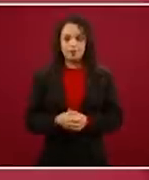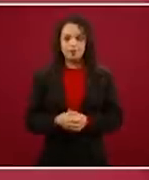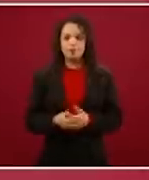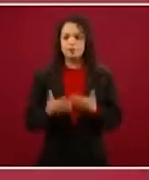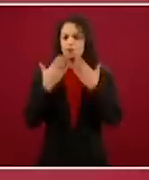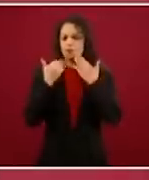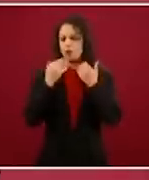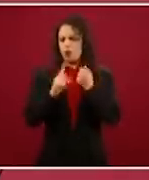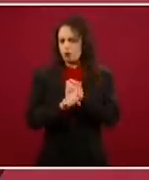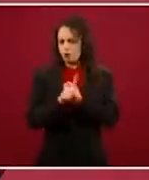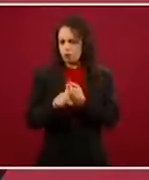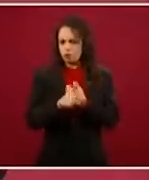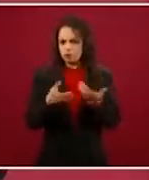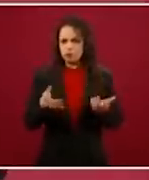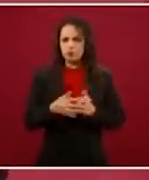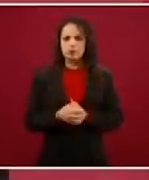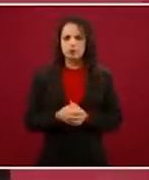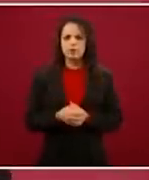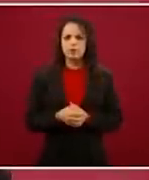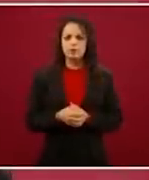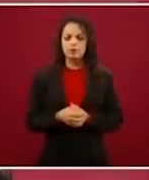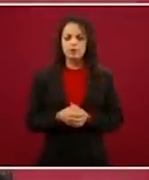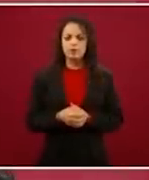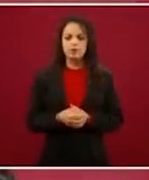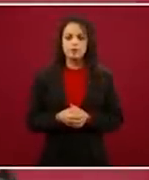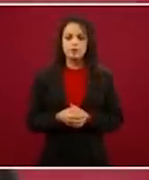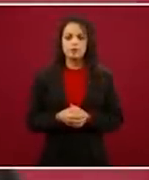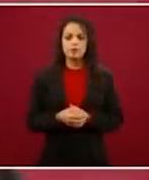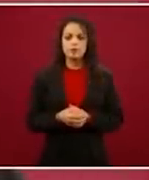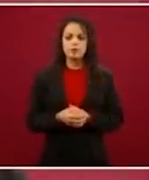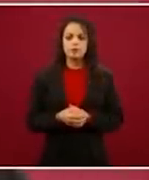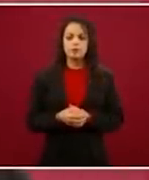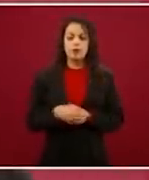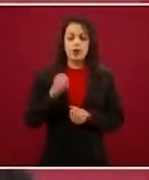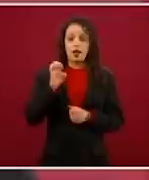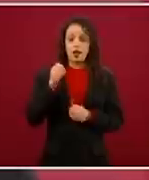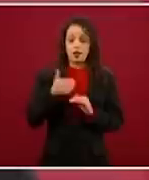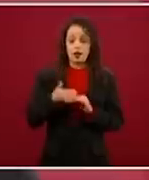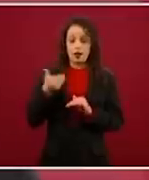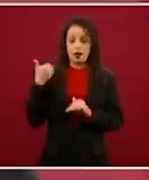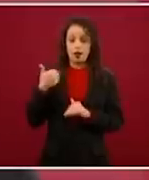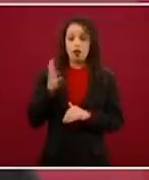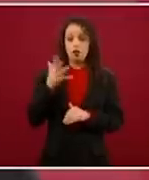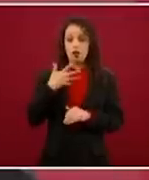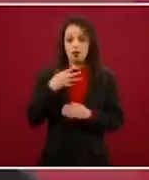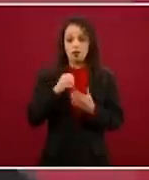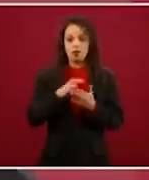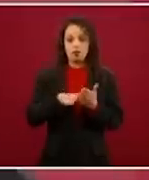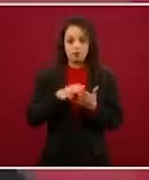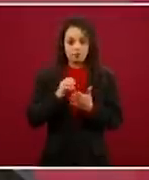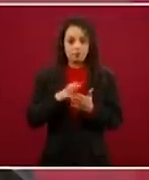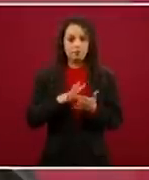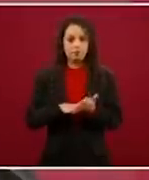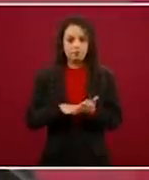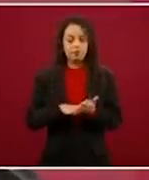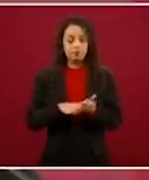Ya tenemos el dato de las remesas de enero y fue